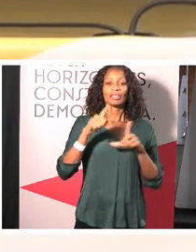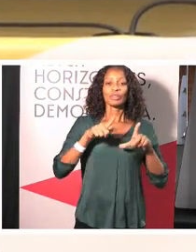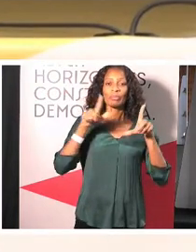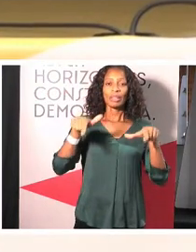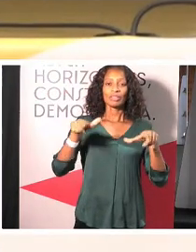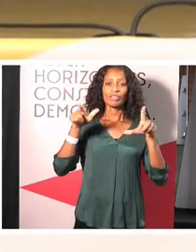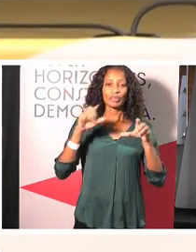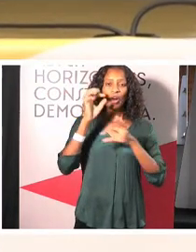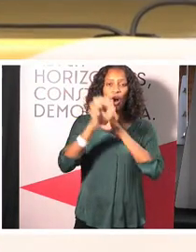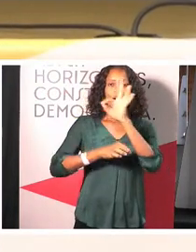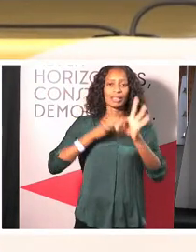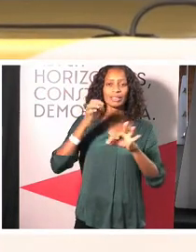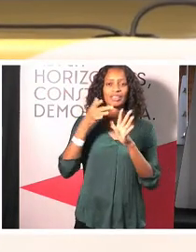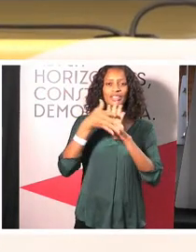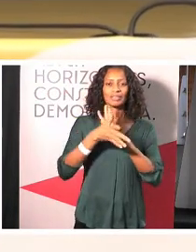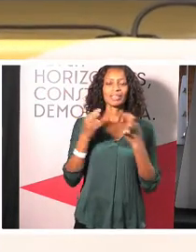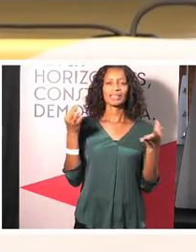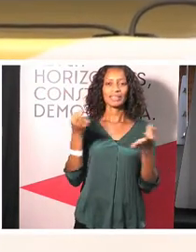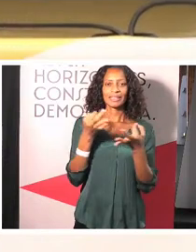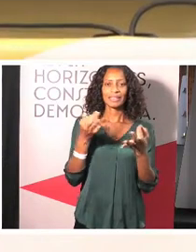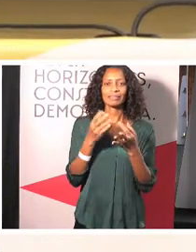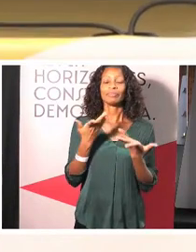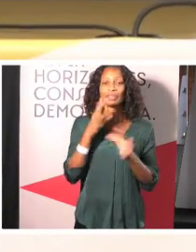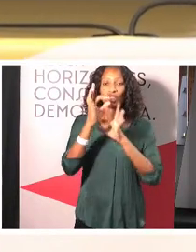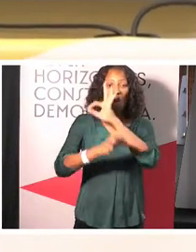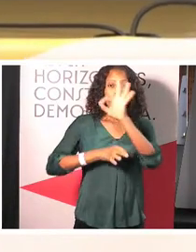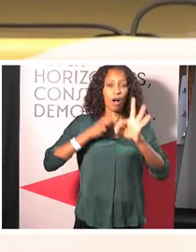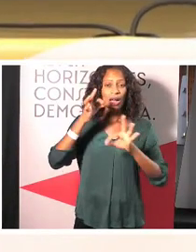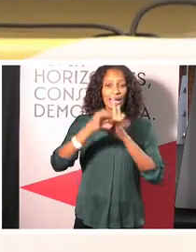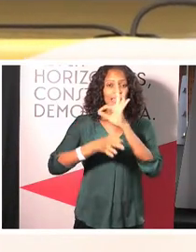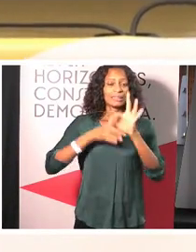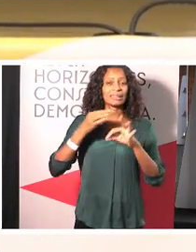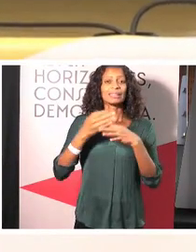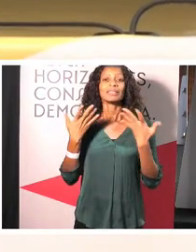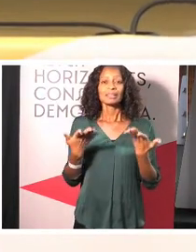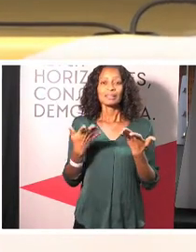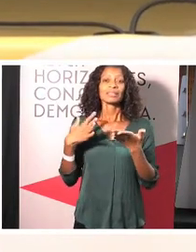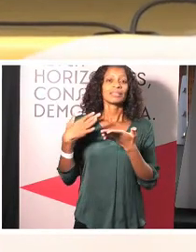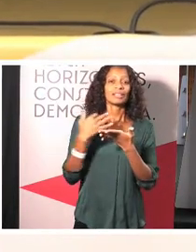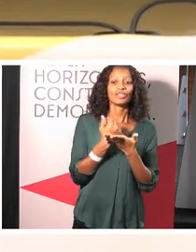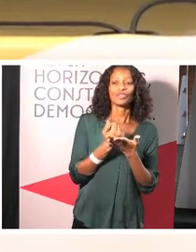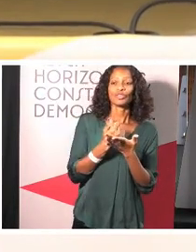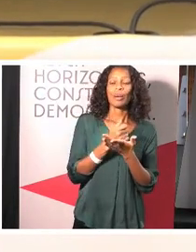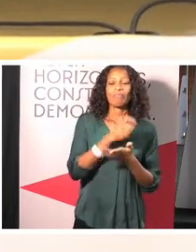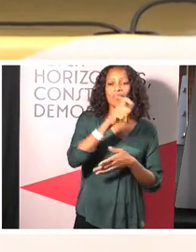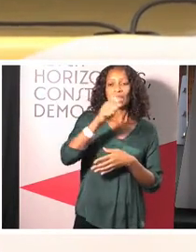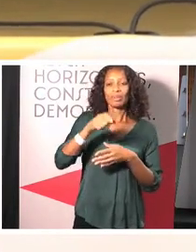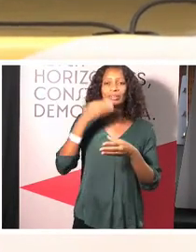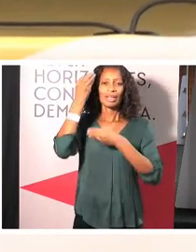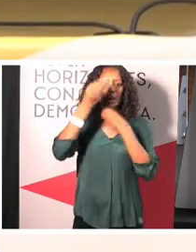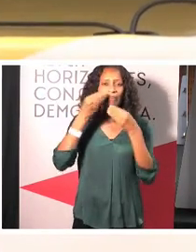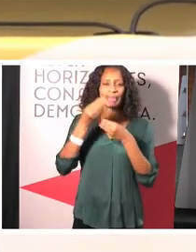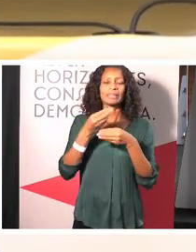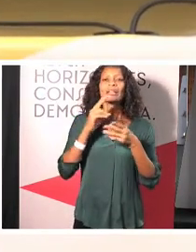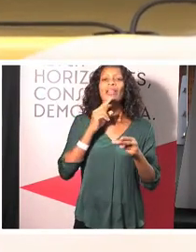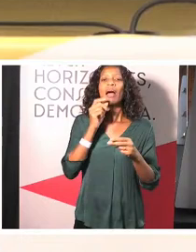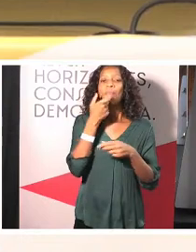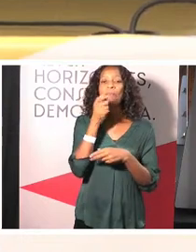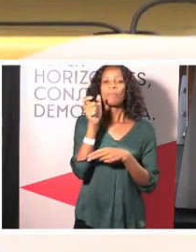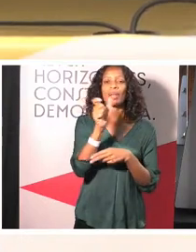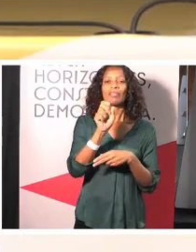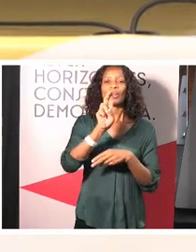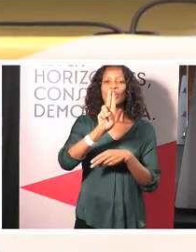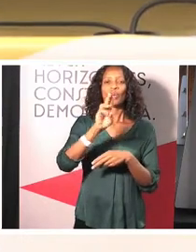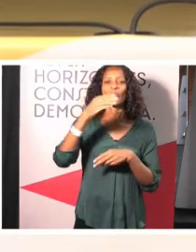uberización. Pues normalmente, pues cuando hablamos de uberización, pues todo el mundo pues localiza la palabra Uber. Y sobre todo